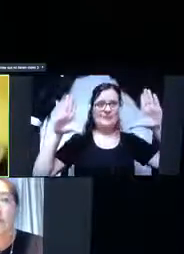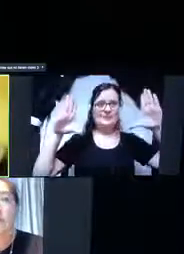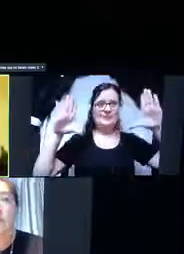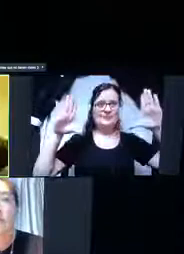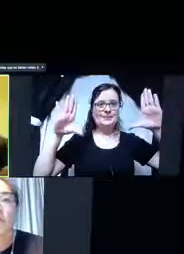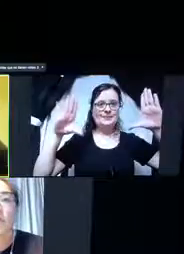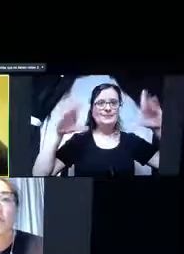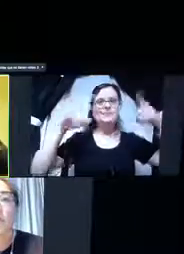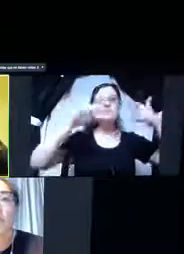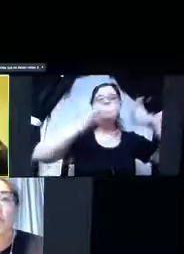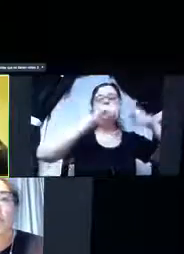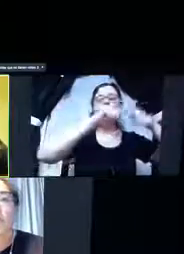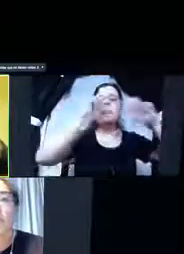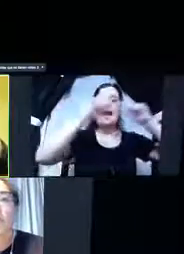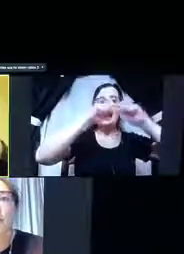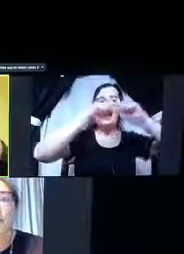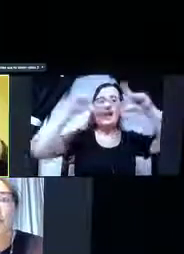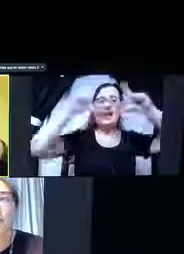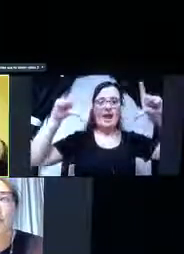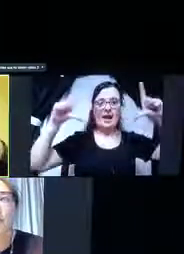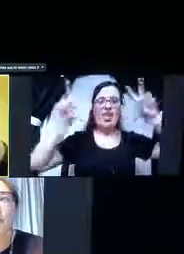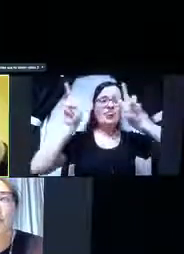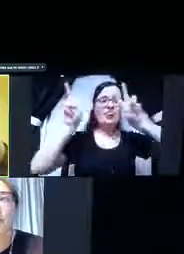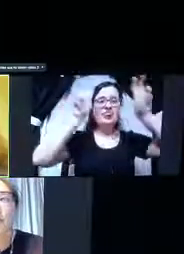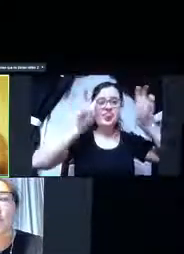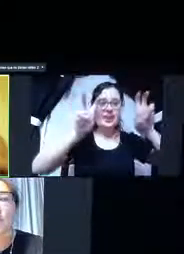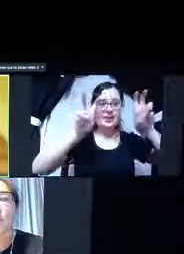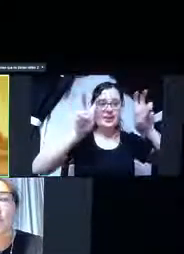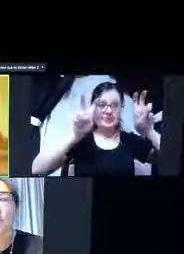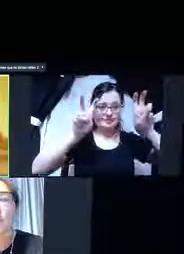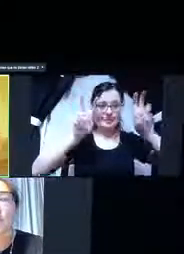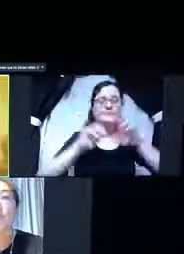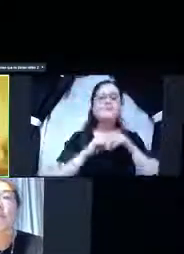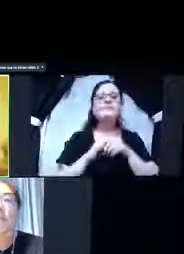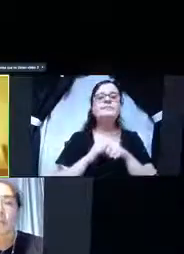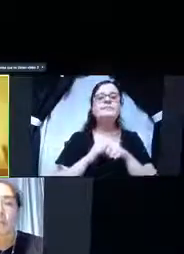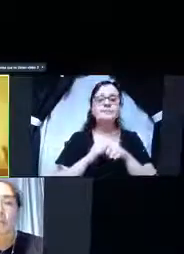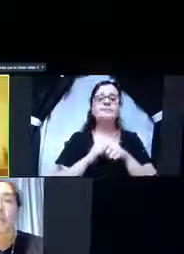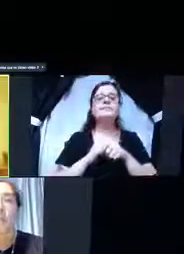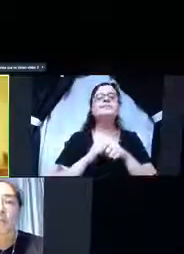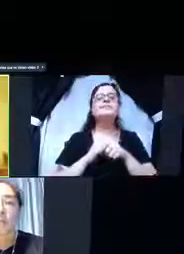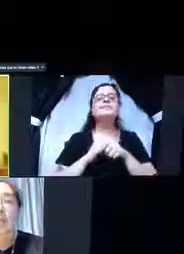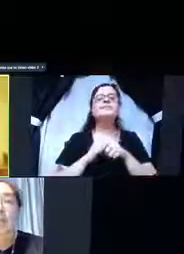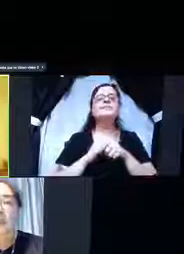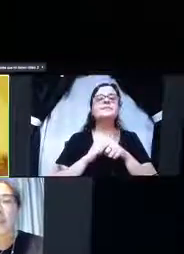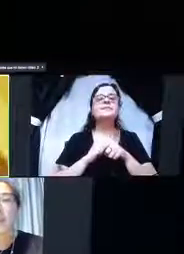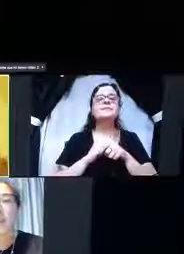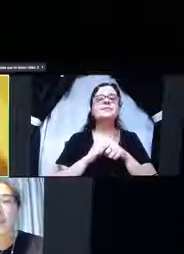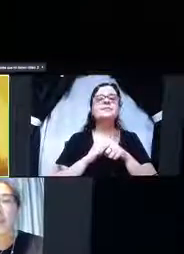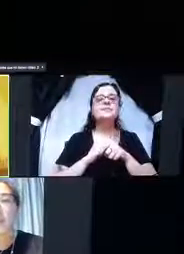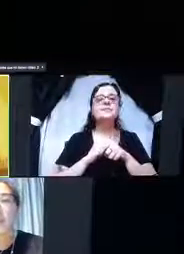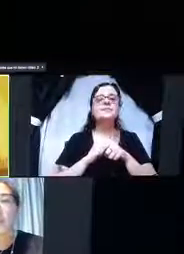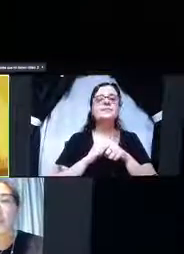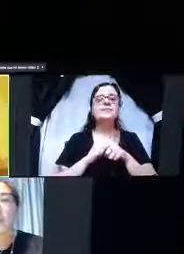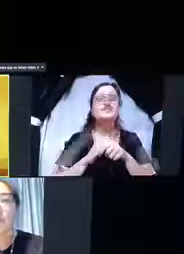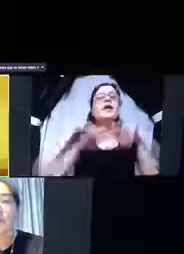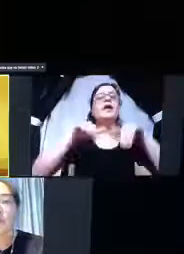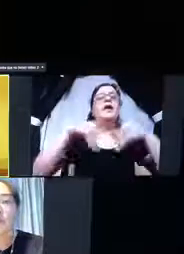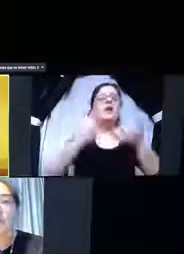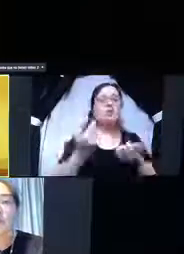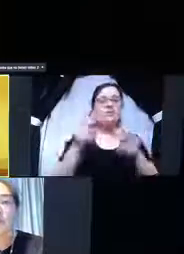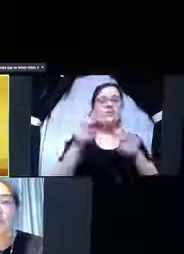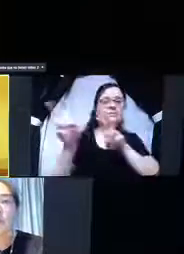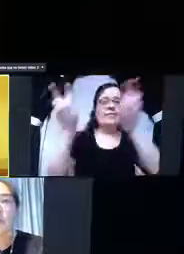un montón de relaciones que podemos empezar a hacer solo con saber el título de lo que vamos a leer, ¿sí?